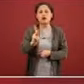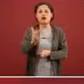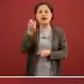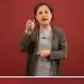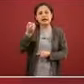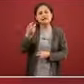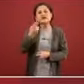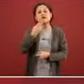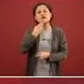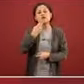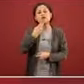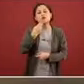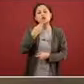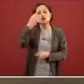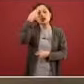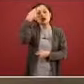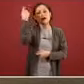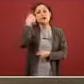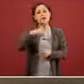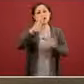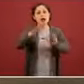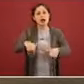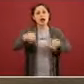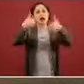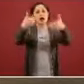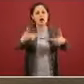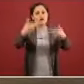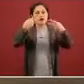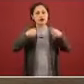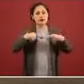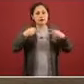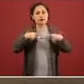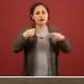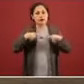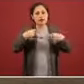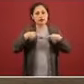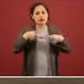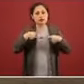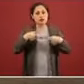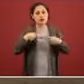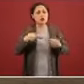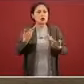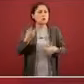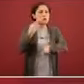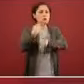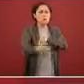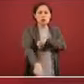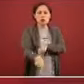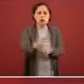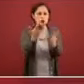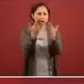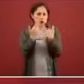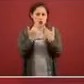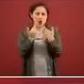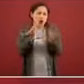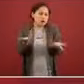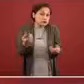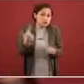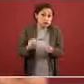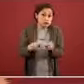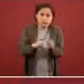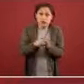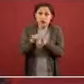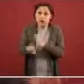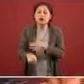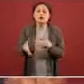el personal comunitario que tiene un riesgo de exposición muy bajo. Por ejemplo, quien está en